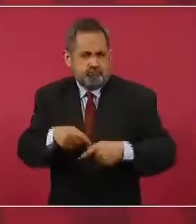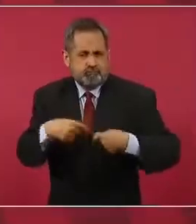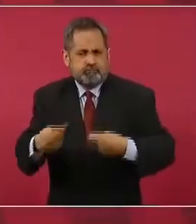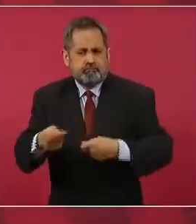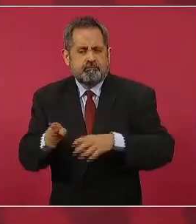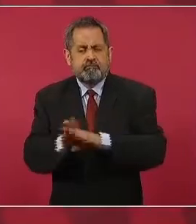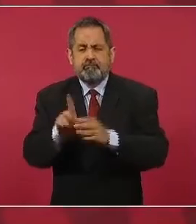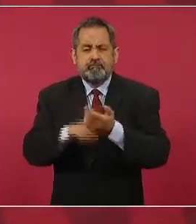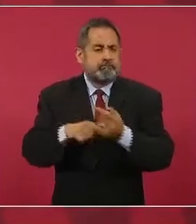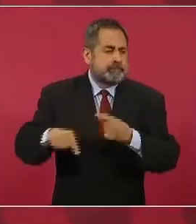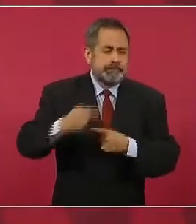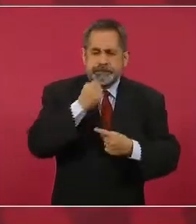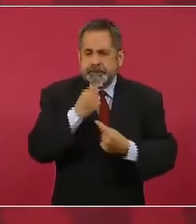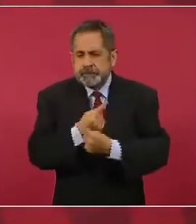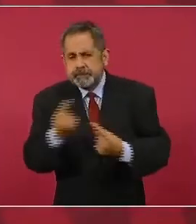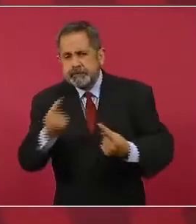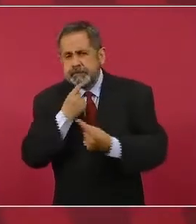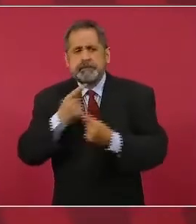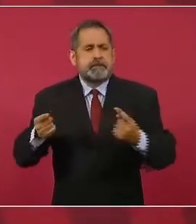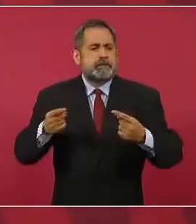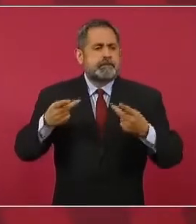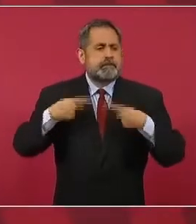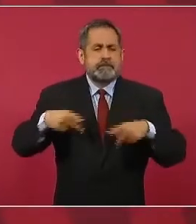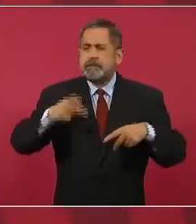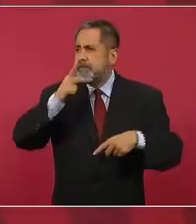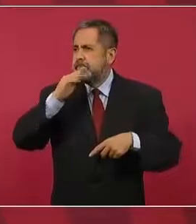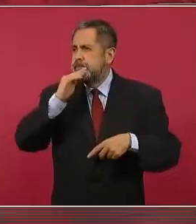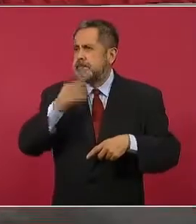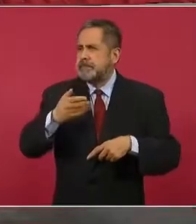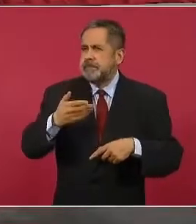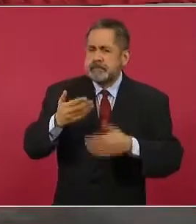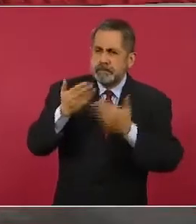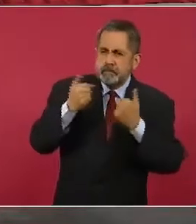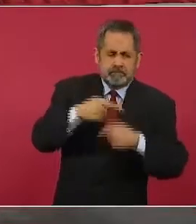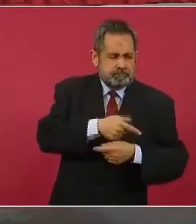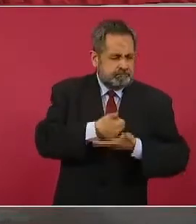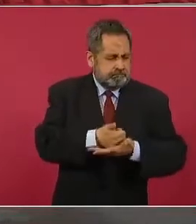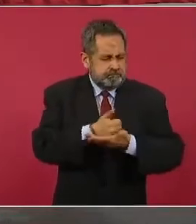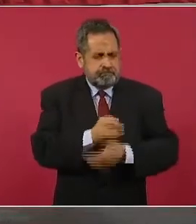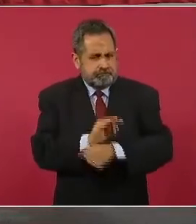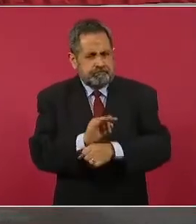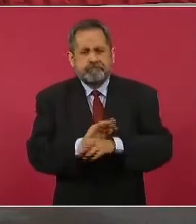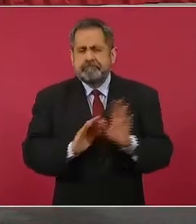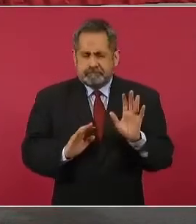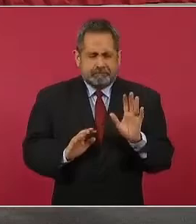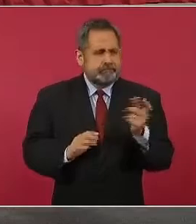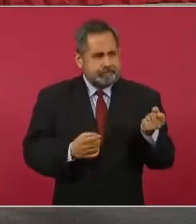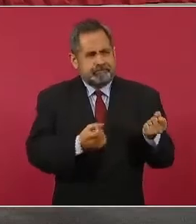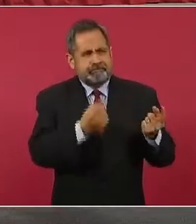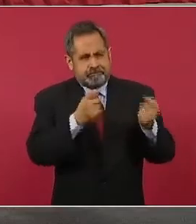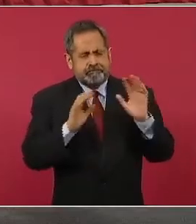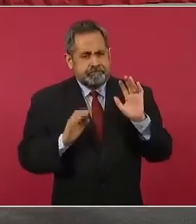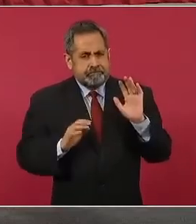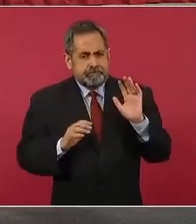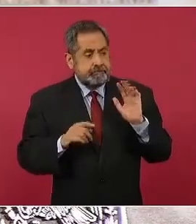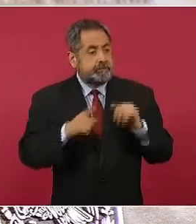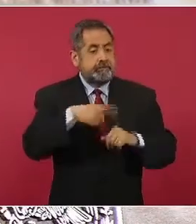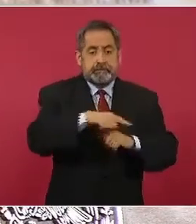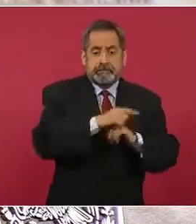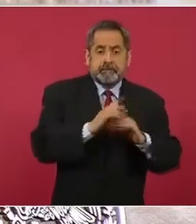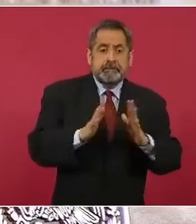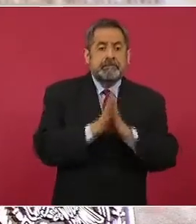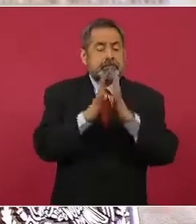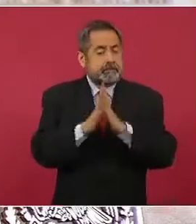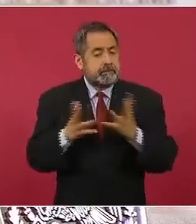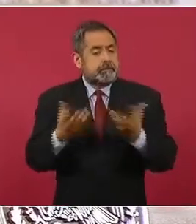deducibles de impuestos. ¿Sí? Eso ya no se está dando y